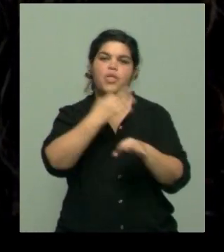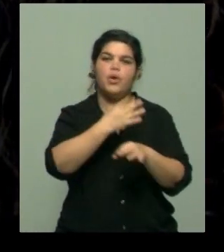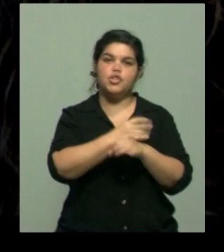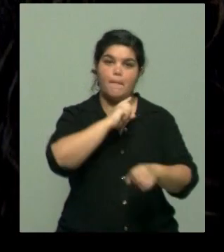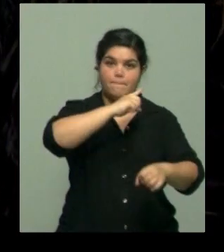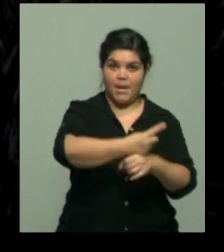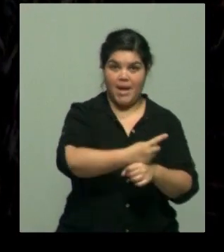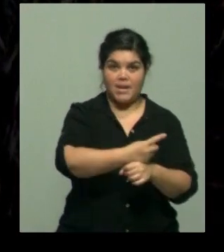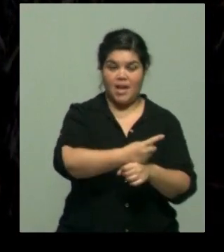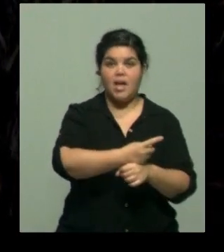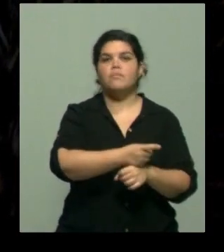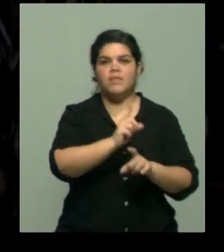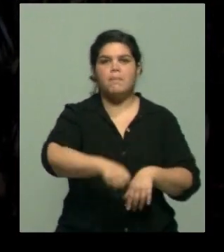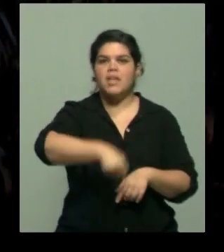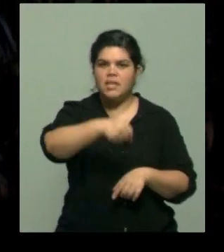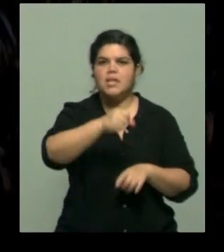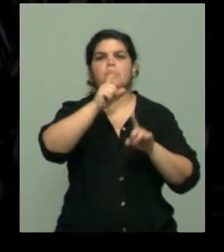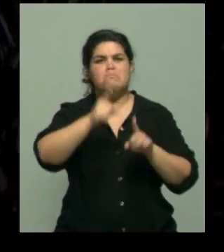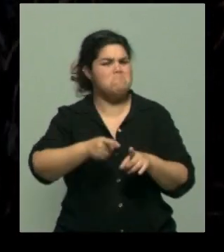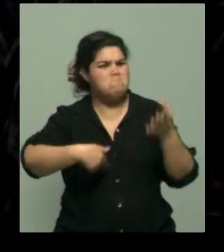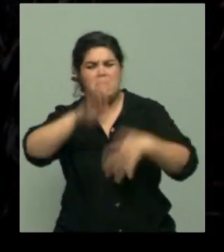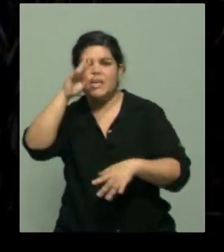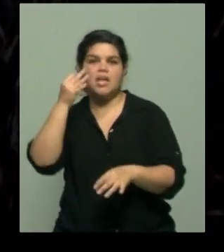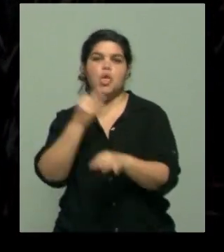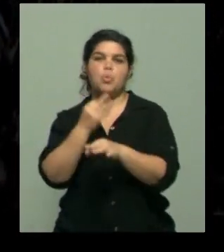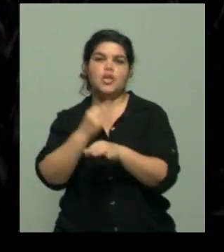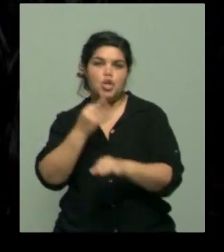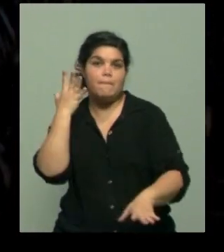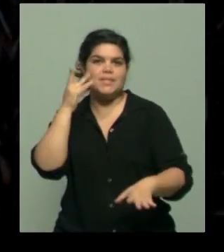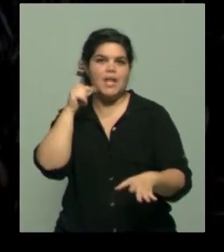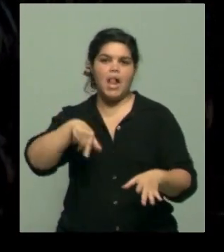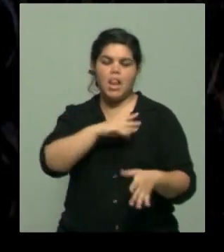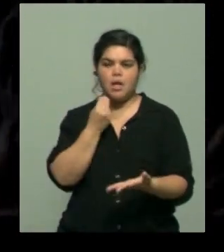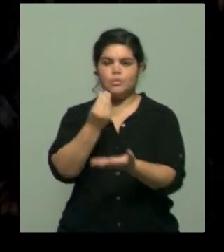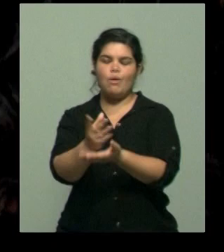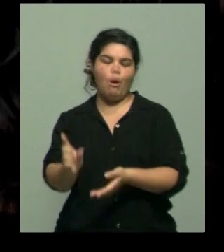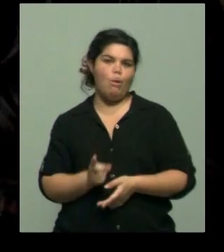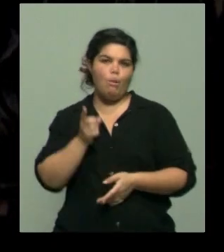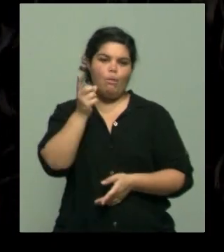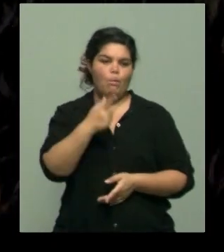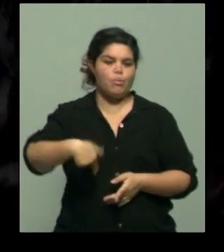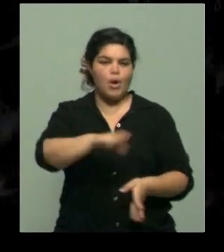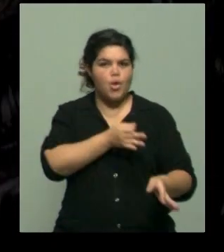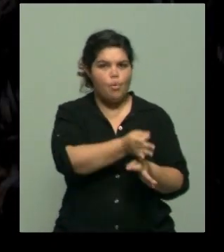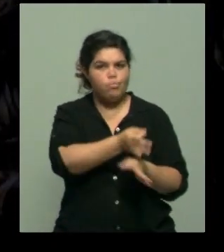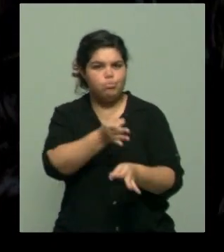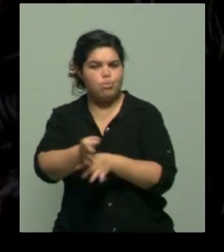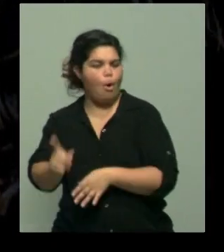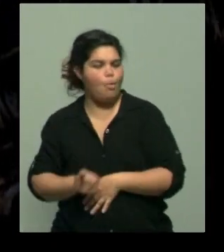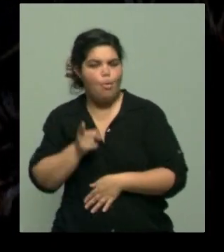en el ámbito de la educación especial, verdaderamente uno se siente orgulloso de los profesionales que forma. Veía